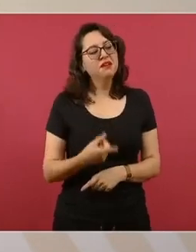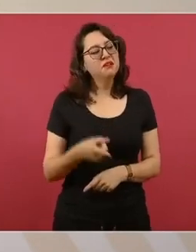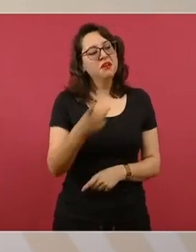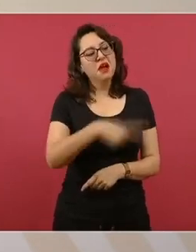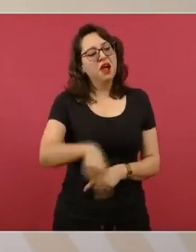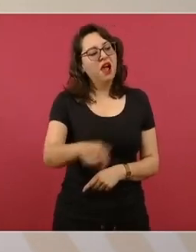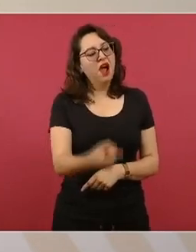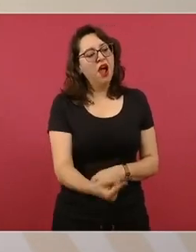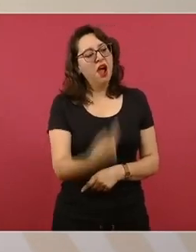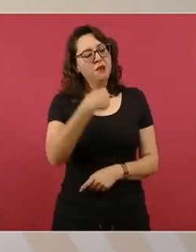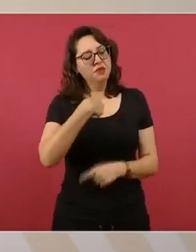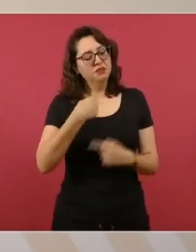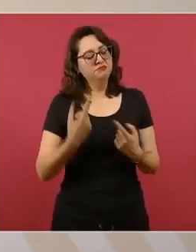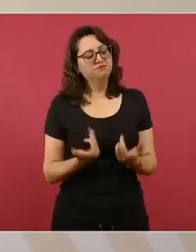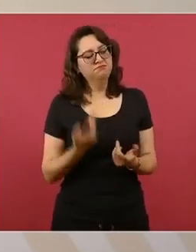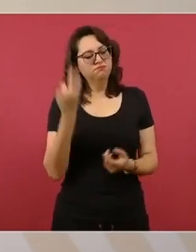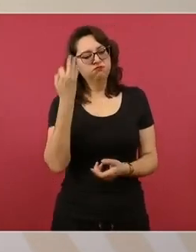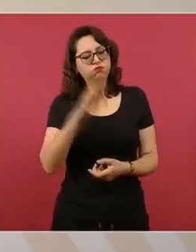Y como yo soy historiador, ¿no?,